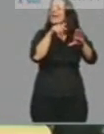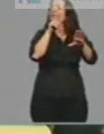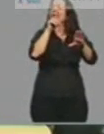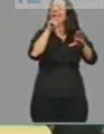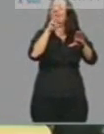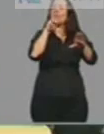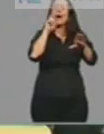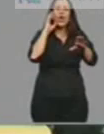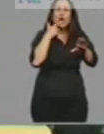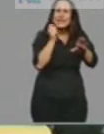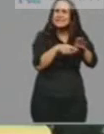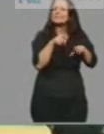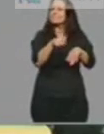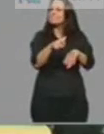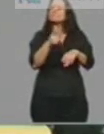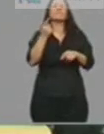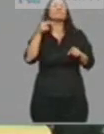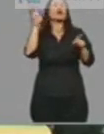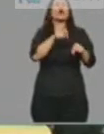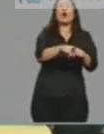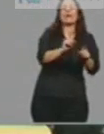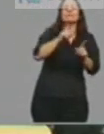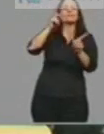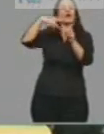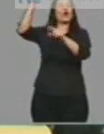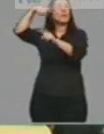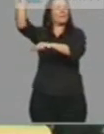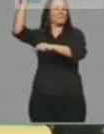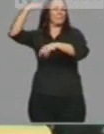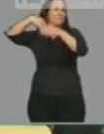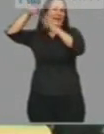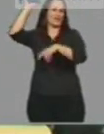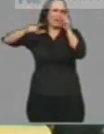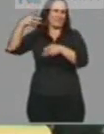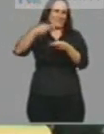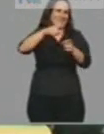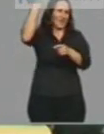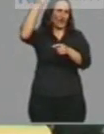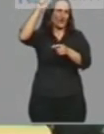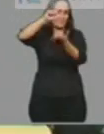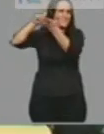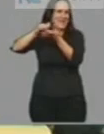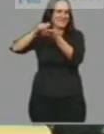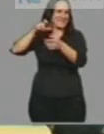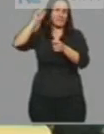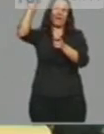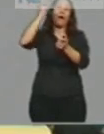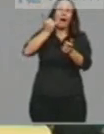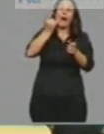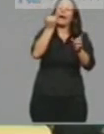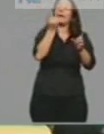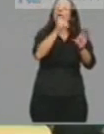se cobra en el extranjero porque la mayoría son tenedores extranjeros que lo hacen muy fácilmente, con filiales locales de